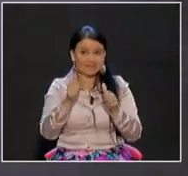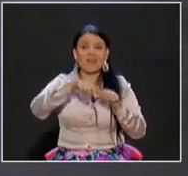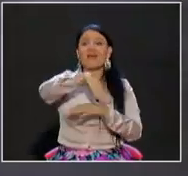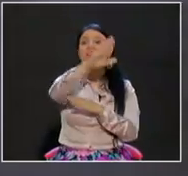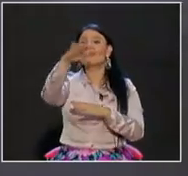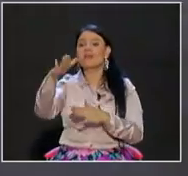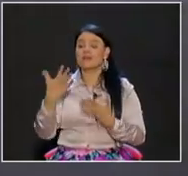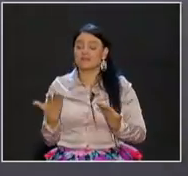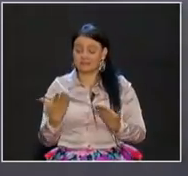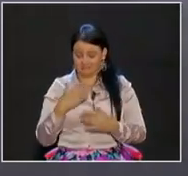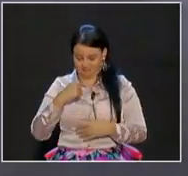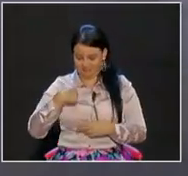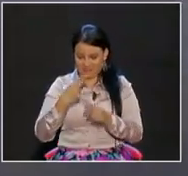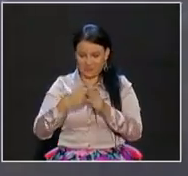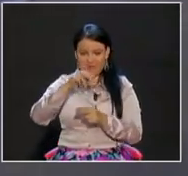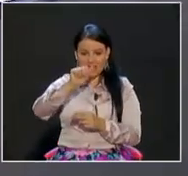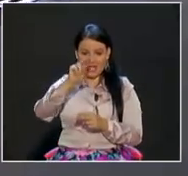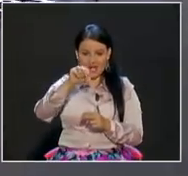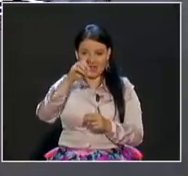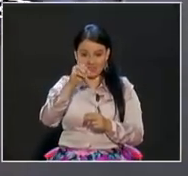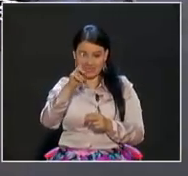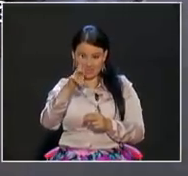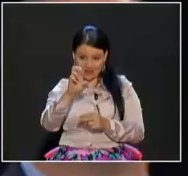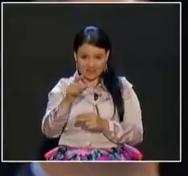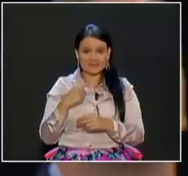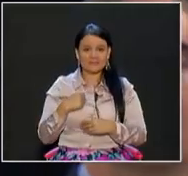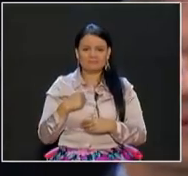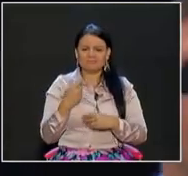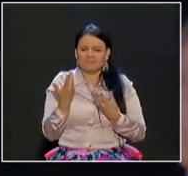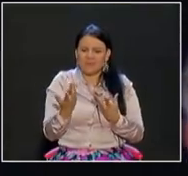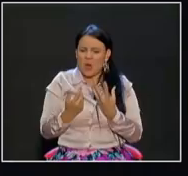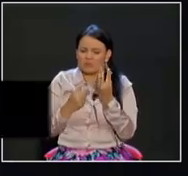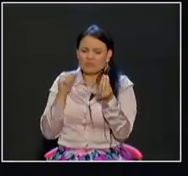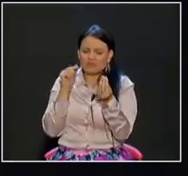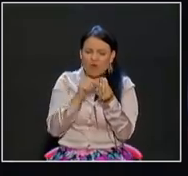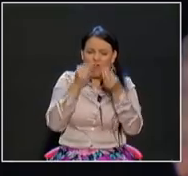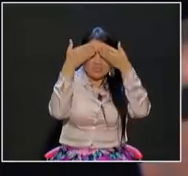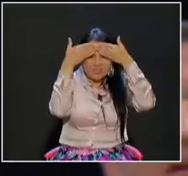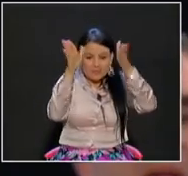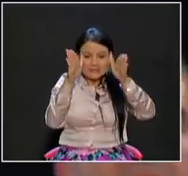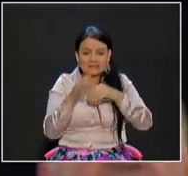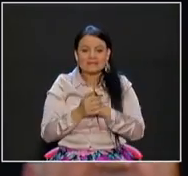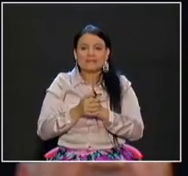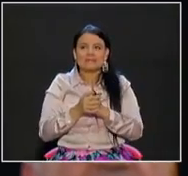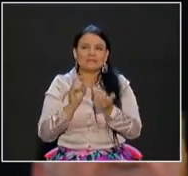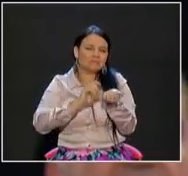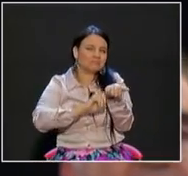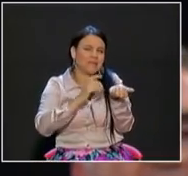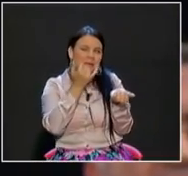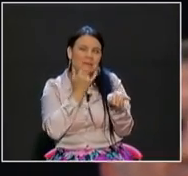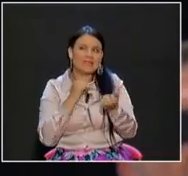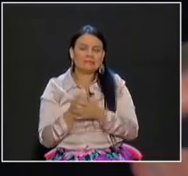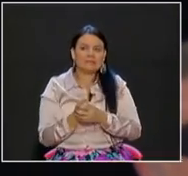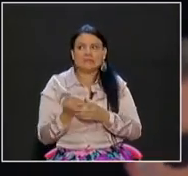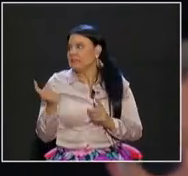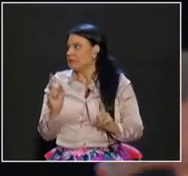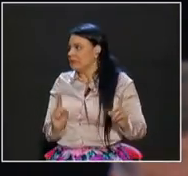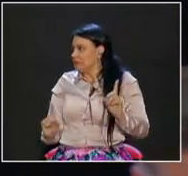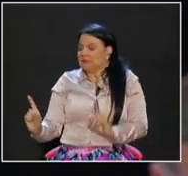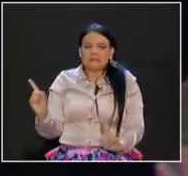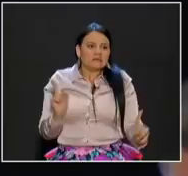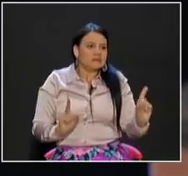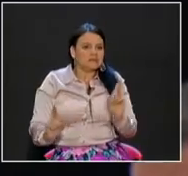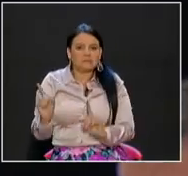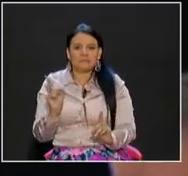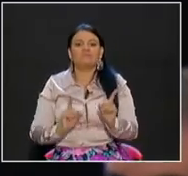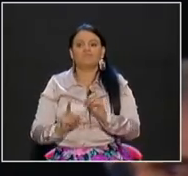candidato a la gobernación por el centro democrático mi defecto es que soy hiperactivo creo que tengo que mejorar algo en eso